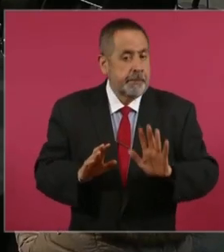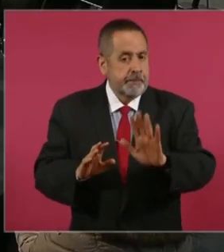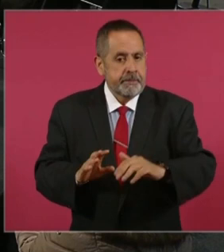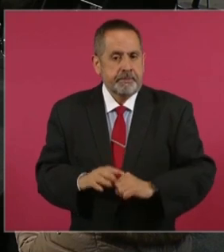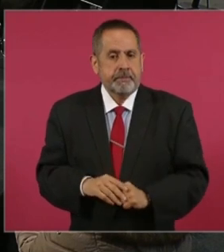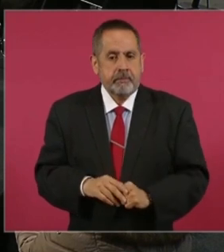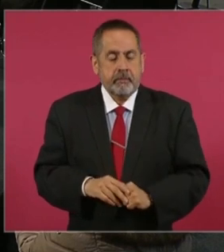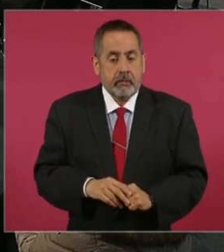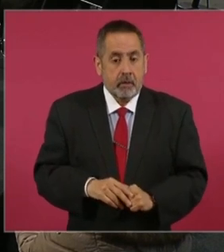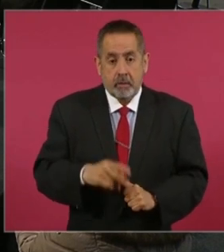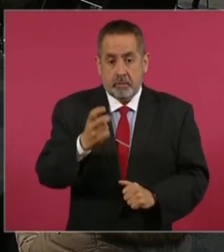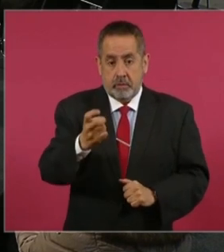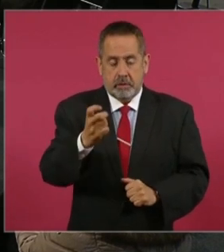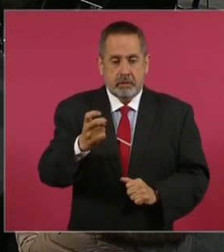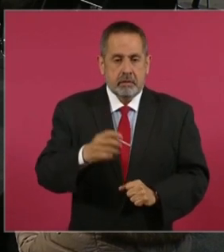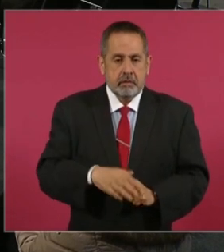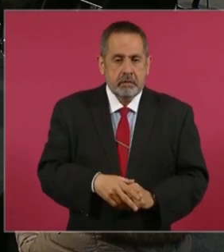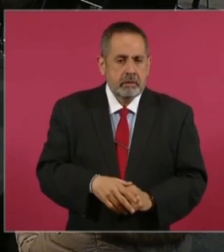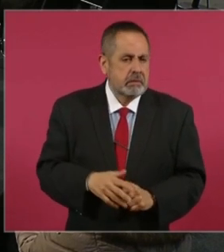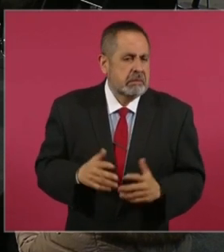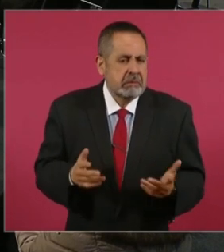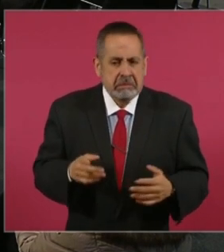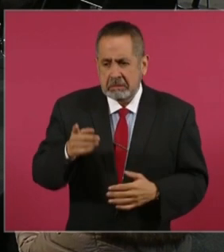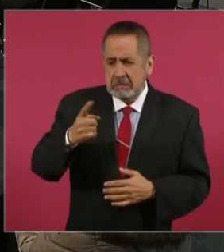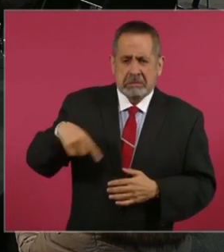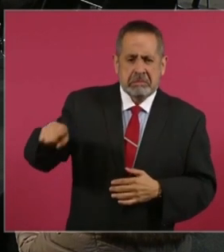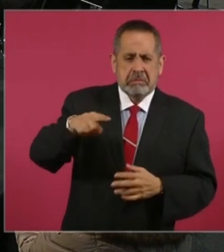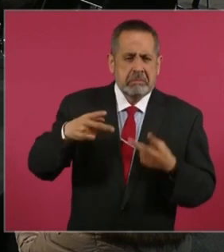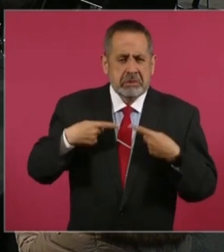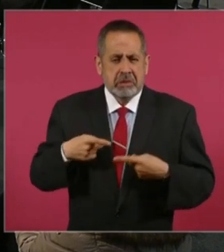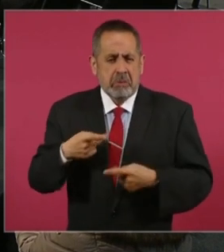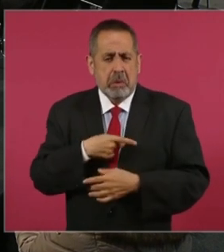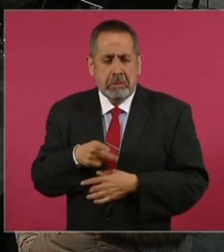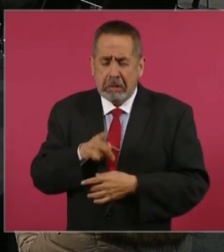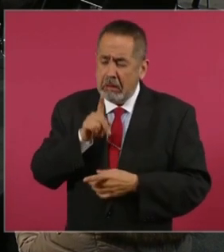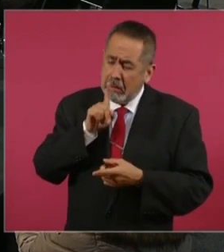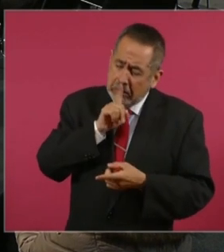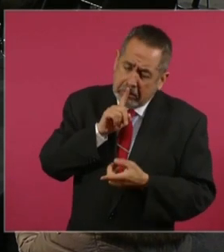Entonces, por eso que se van a estar deprimiendo,